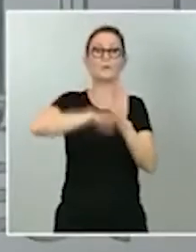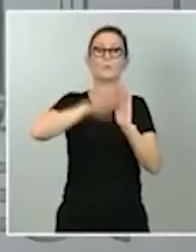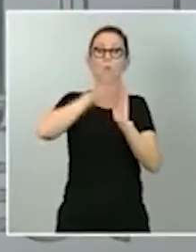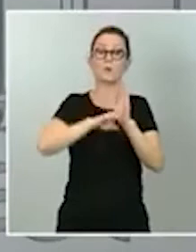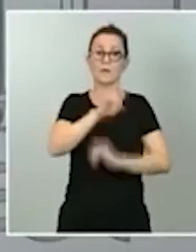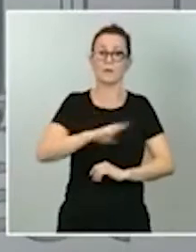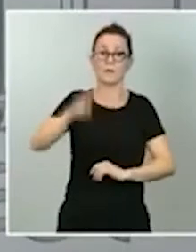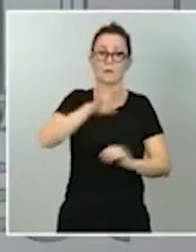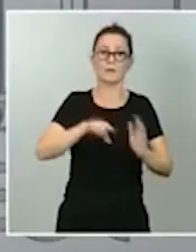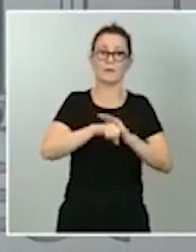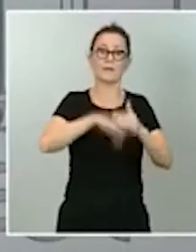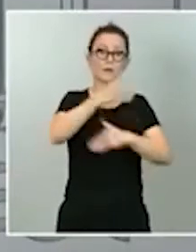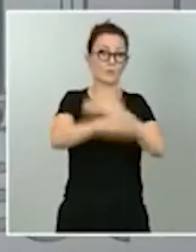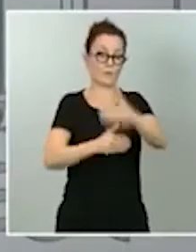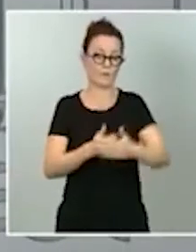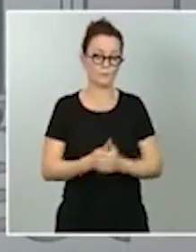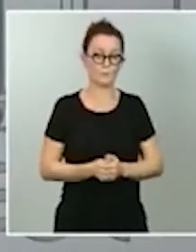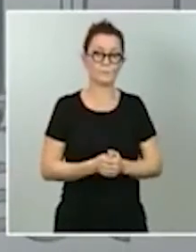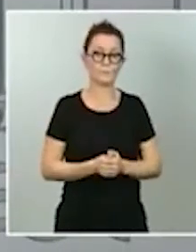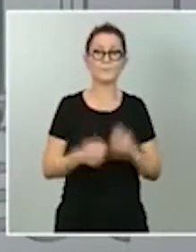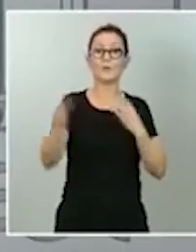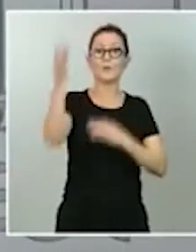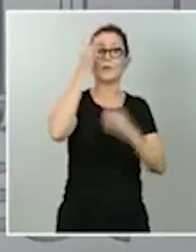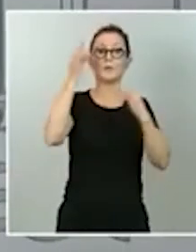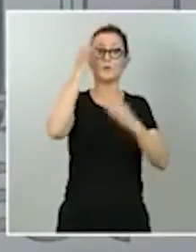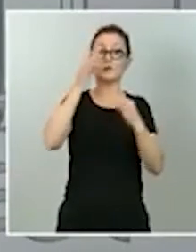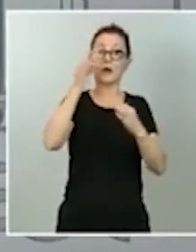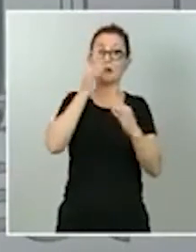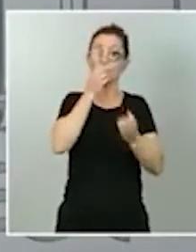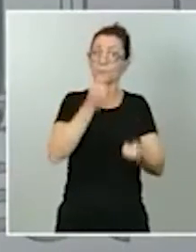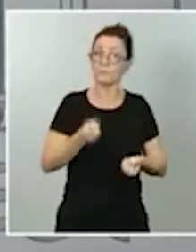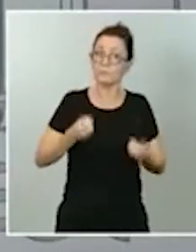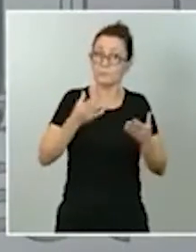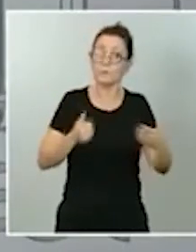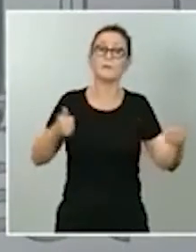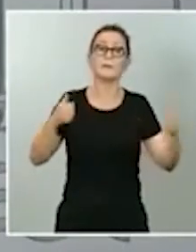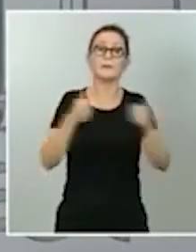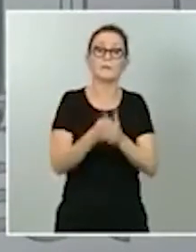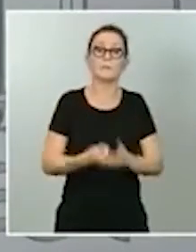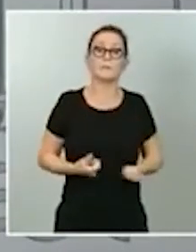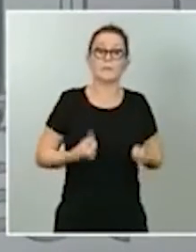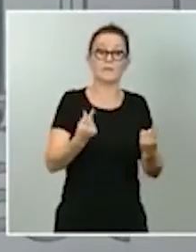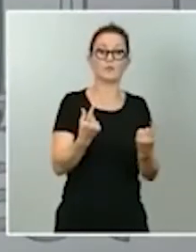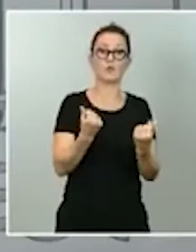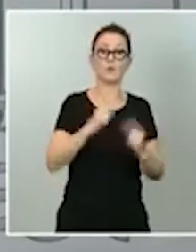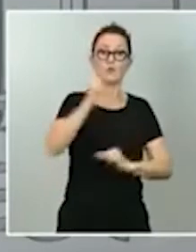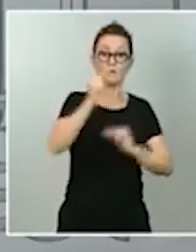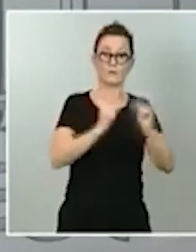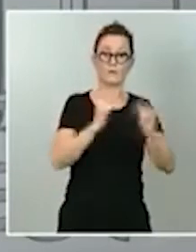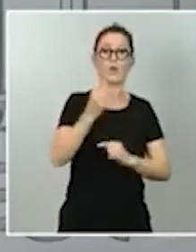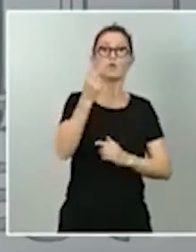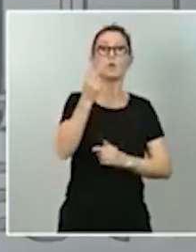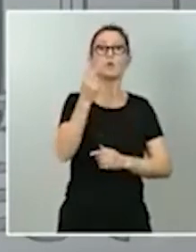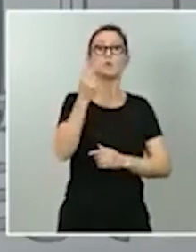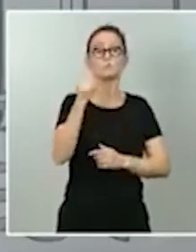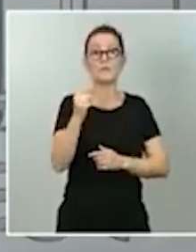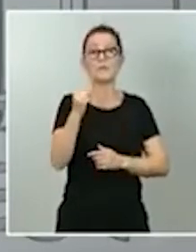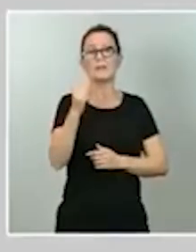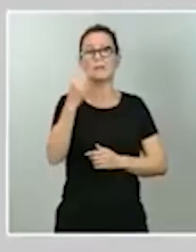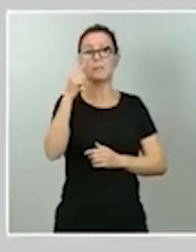todos estos datos que acabo de comunicar el límite de gasto no financiero se sitúa en 2021 en